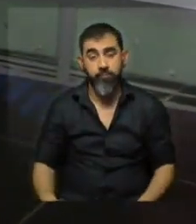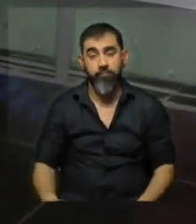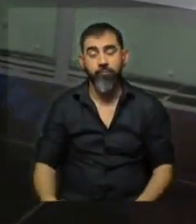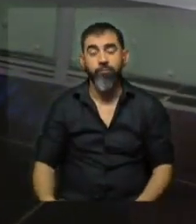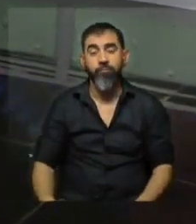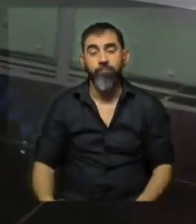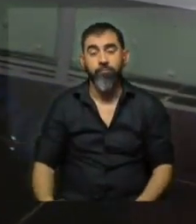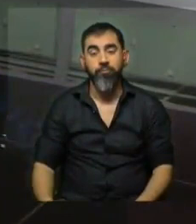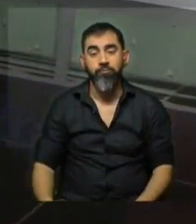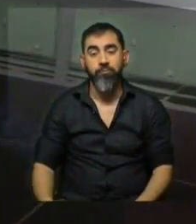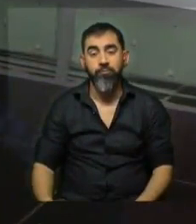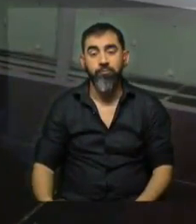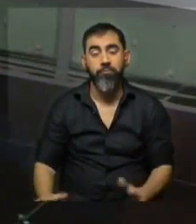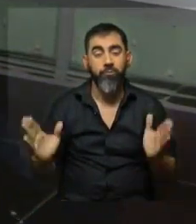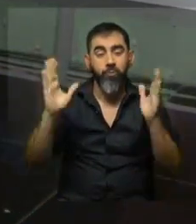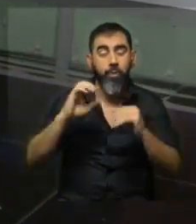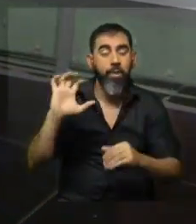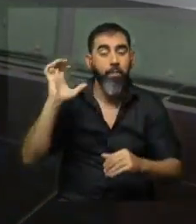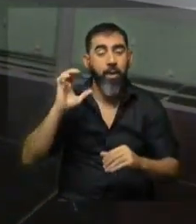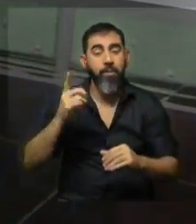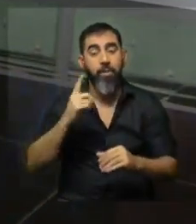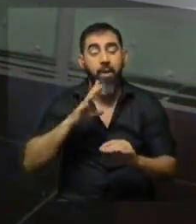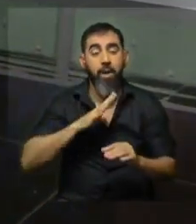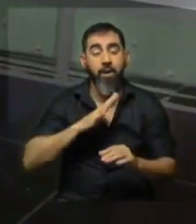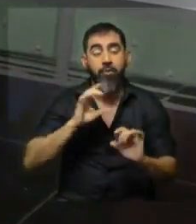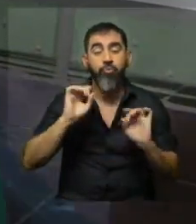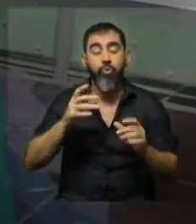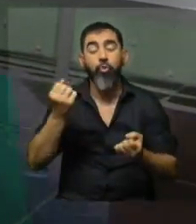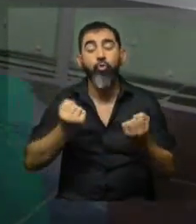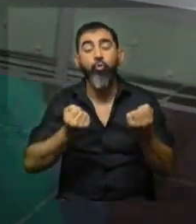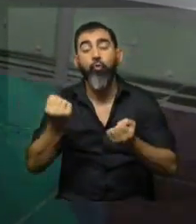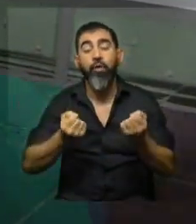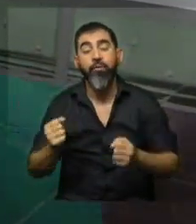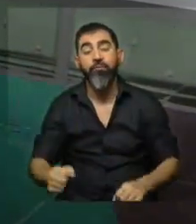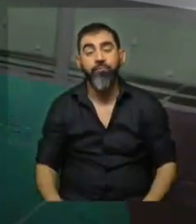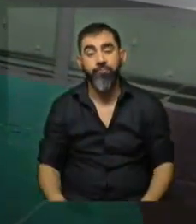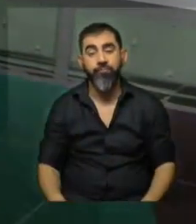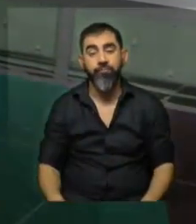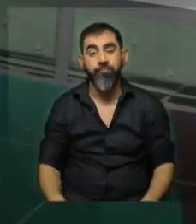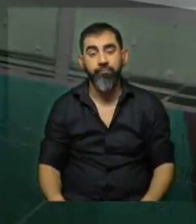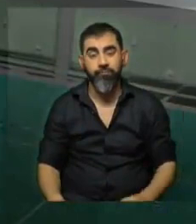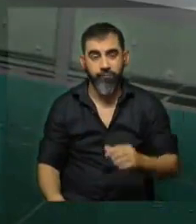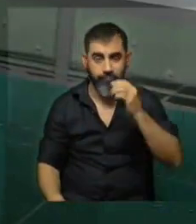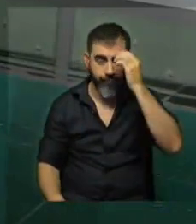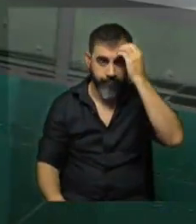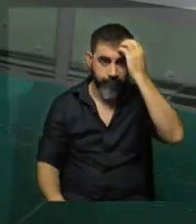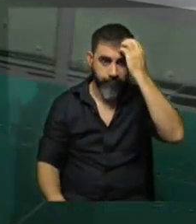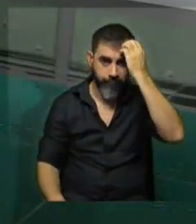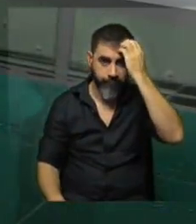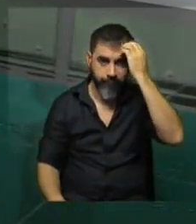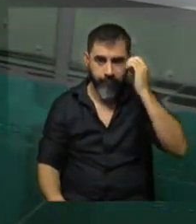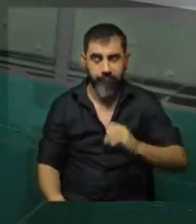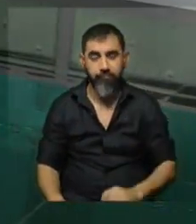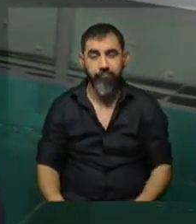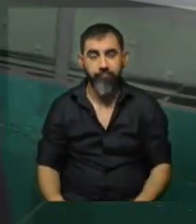cuenta. No puede haber parlantes en la zona de la casa. Pero capaz que solo la parte de... Es un día excepcional. Van a ir todos adelante. Es un día excepcional. Voy a confesar algo. Van a ir todos